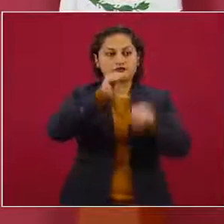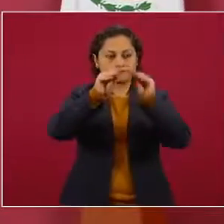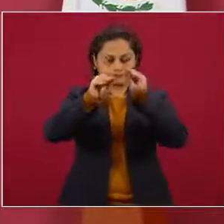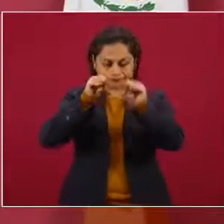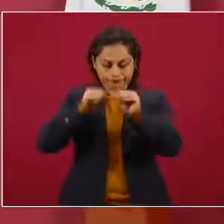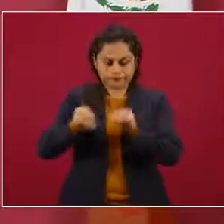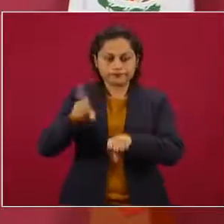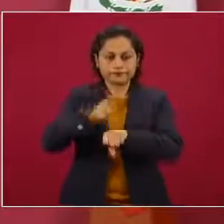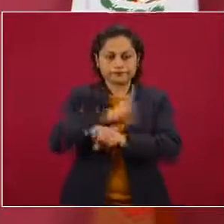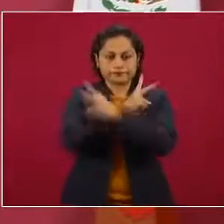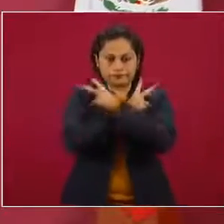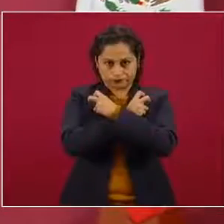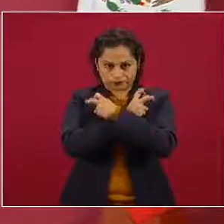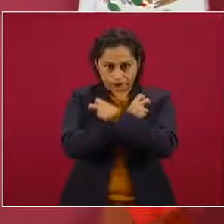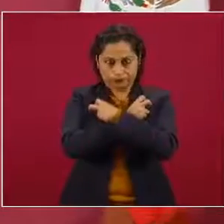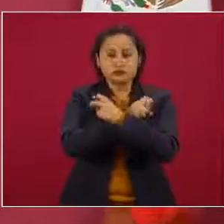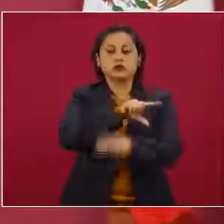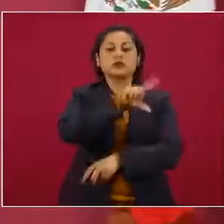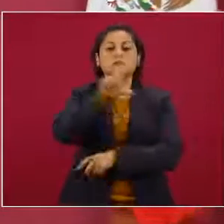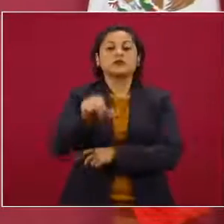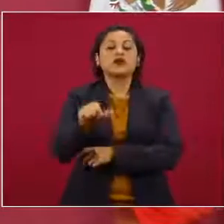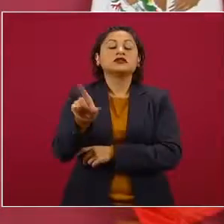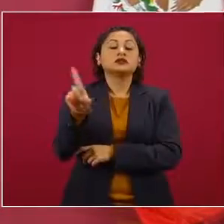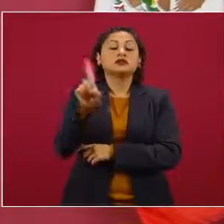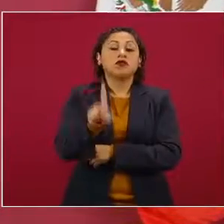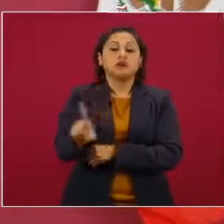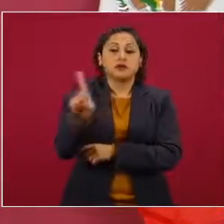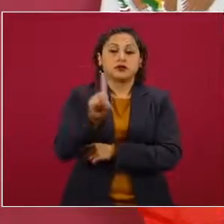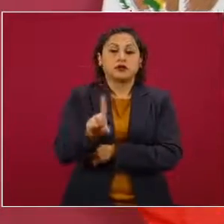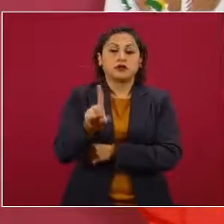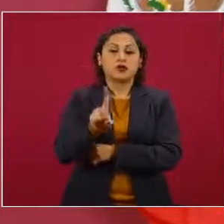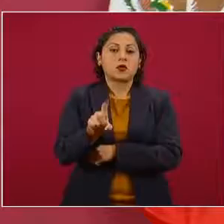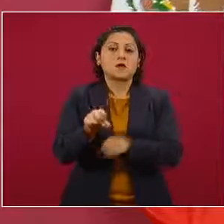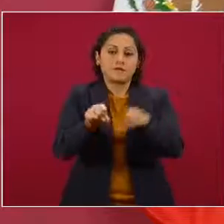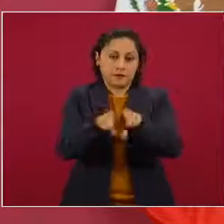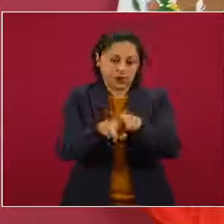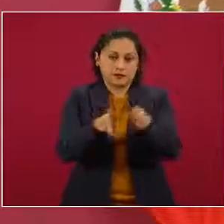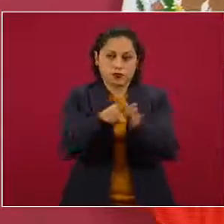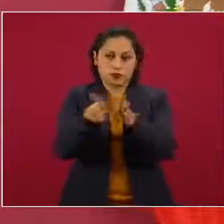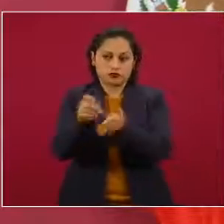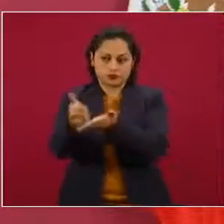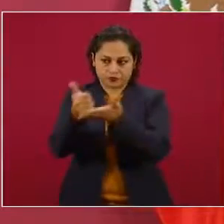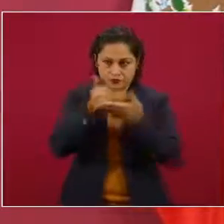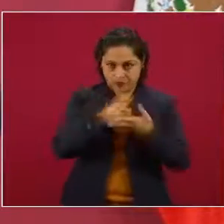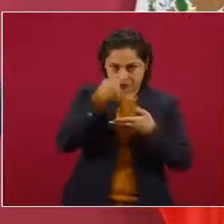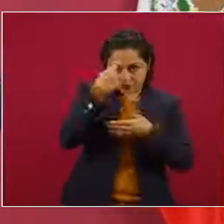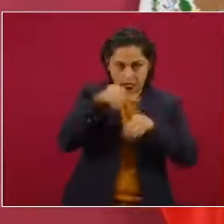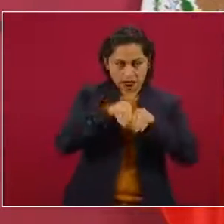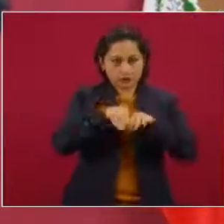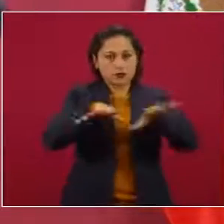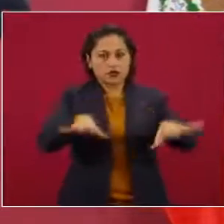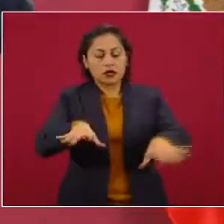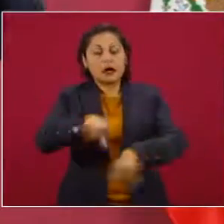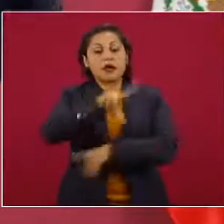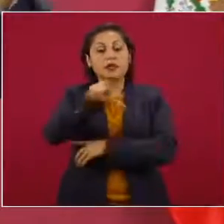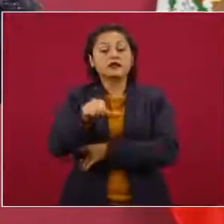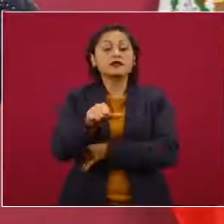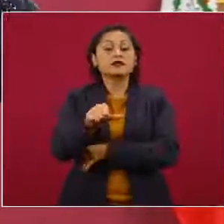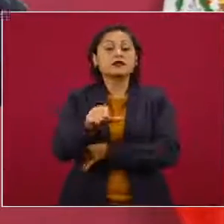Pasado mañana también, a través de los medios, y el día 2, para que la